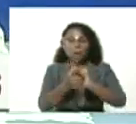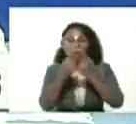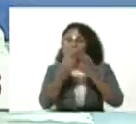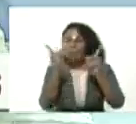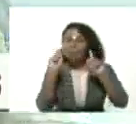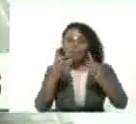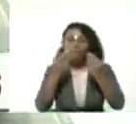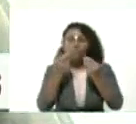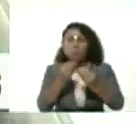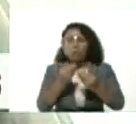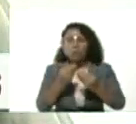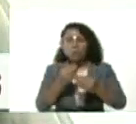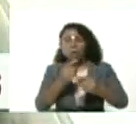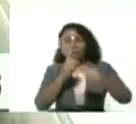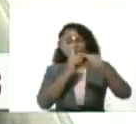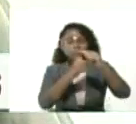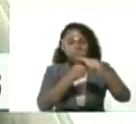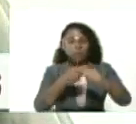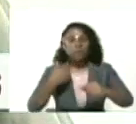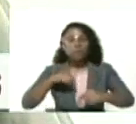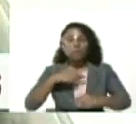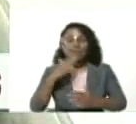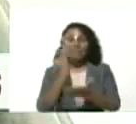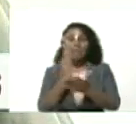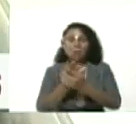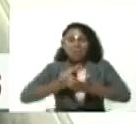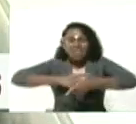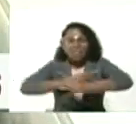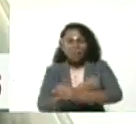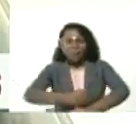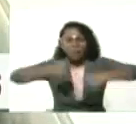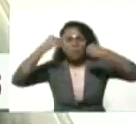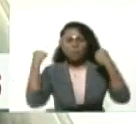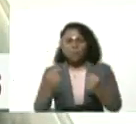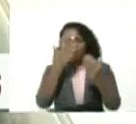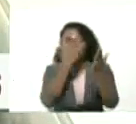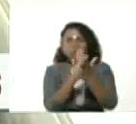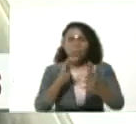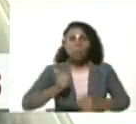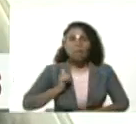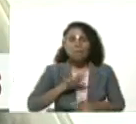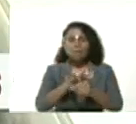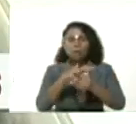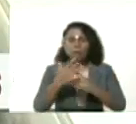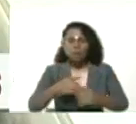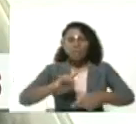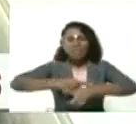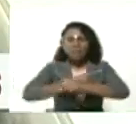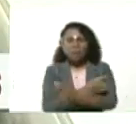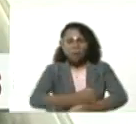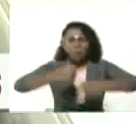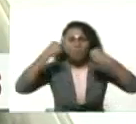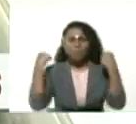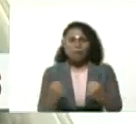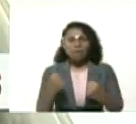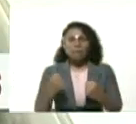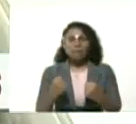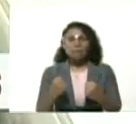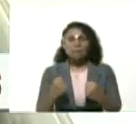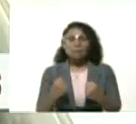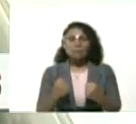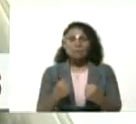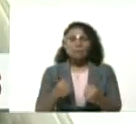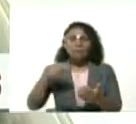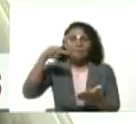mucho aplomo, como siempre digo, nervios de acero frente a cualquier circunstancia. Nervios de acero,